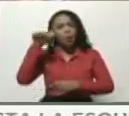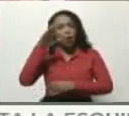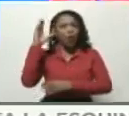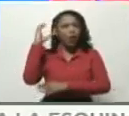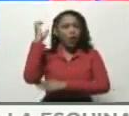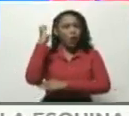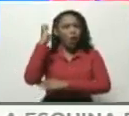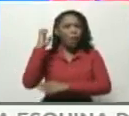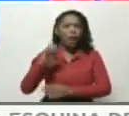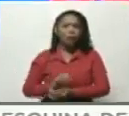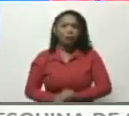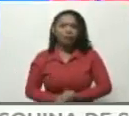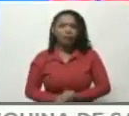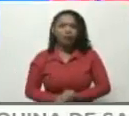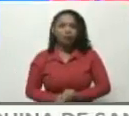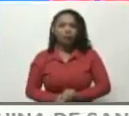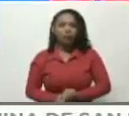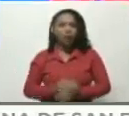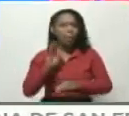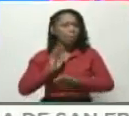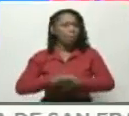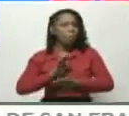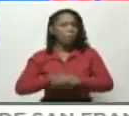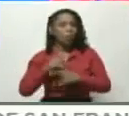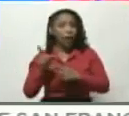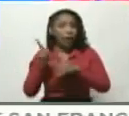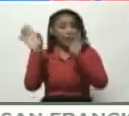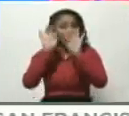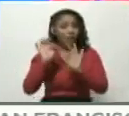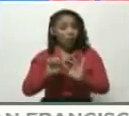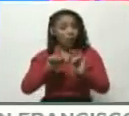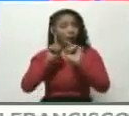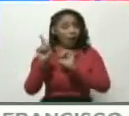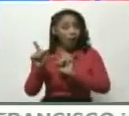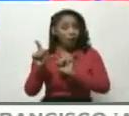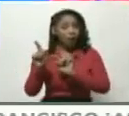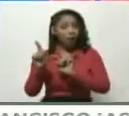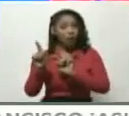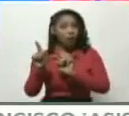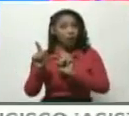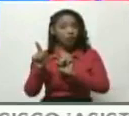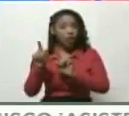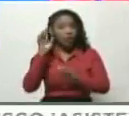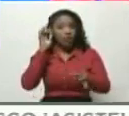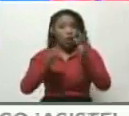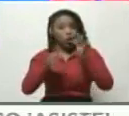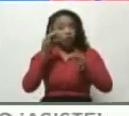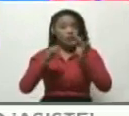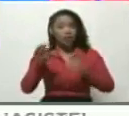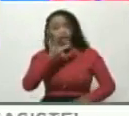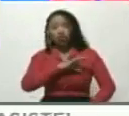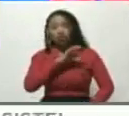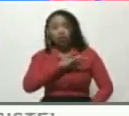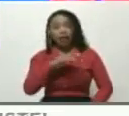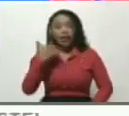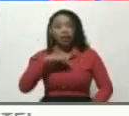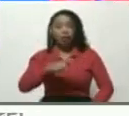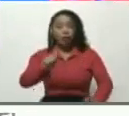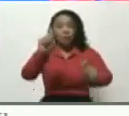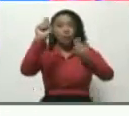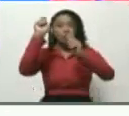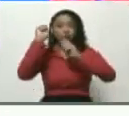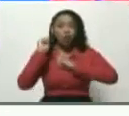europeos. Porque el modelo de justicia social que heredamos del